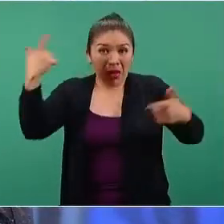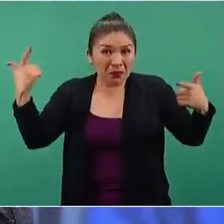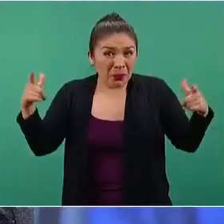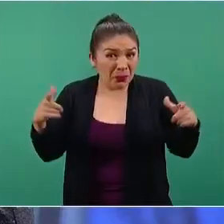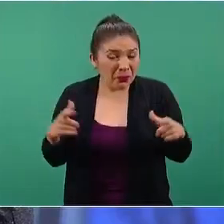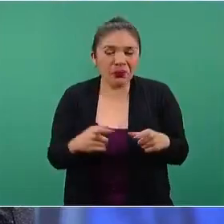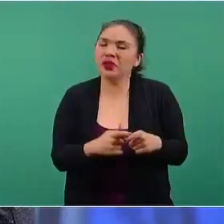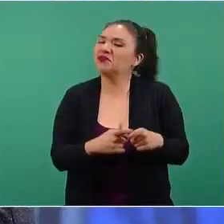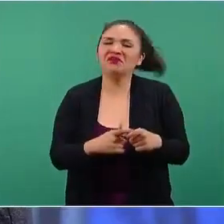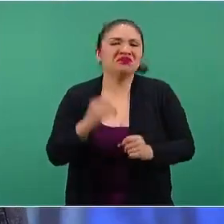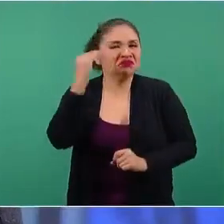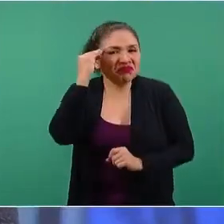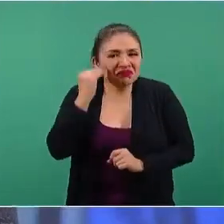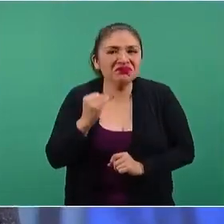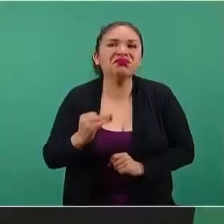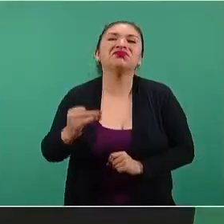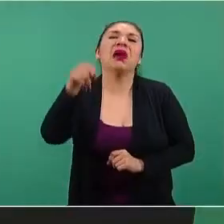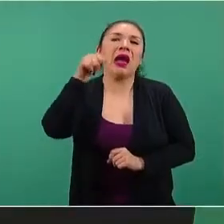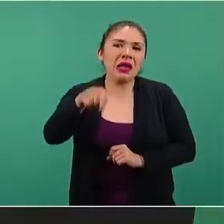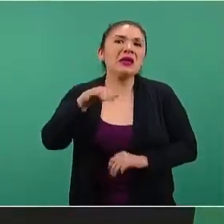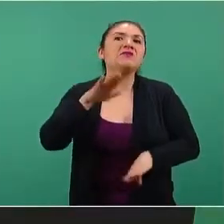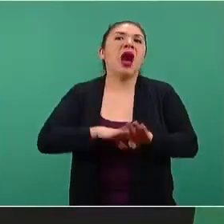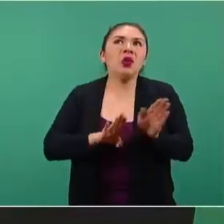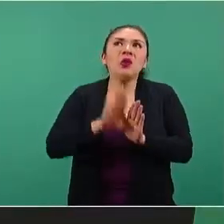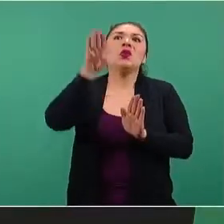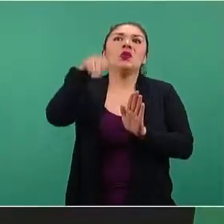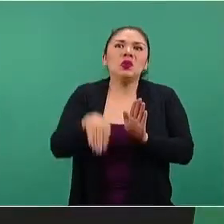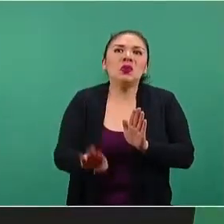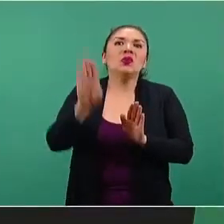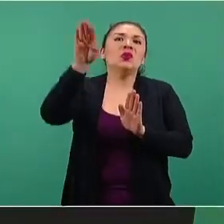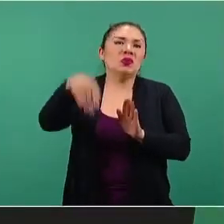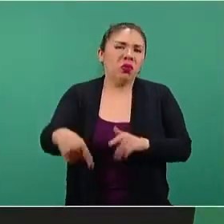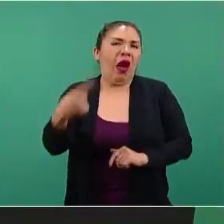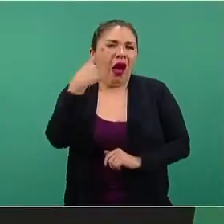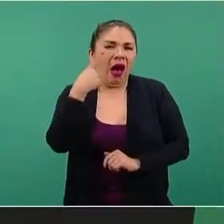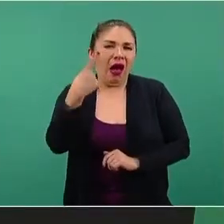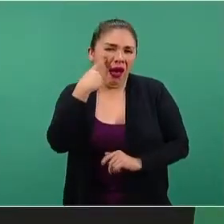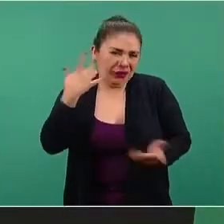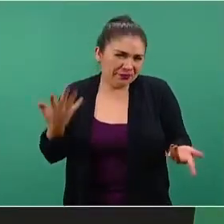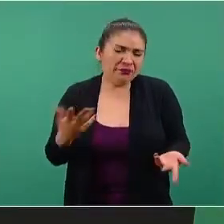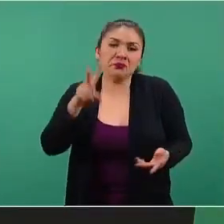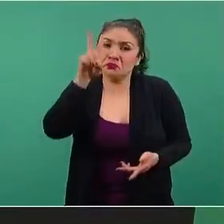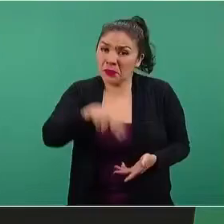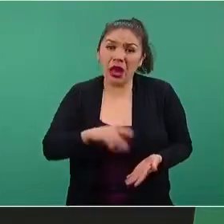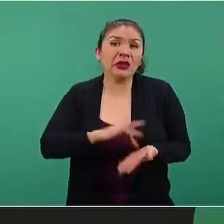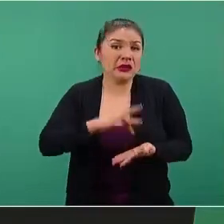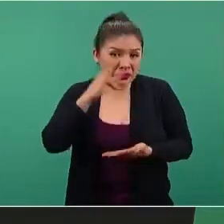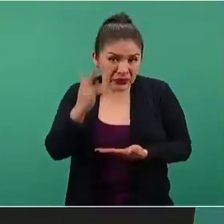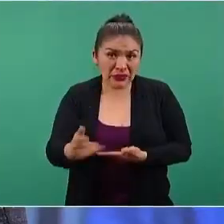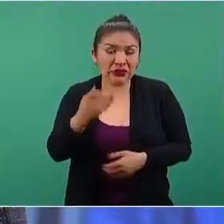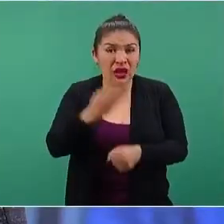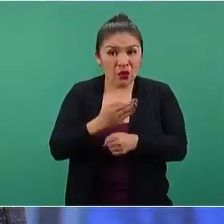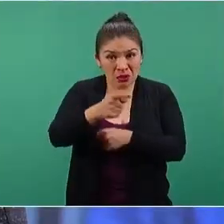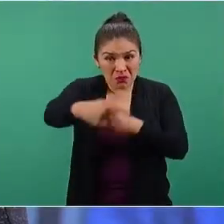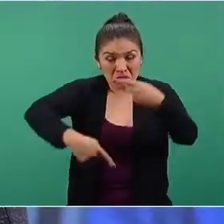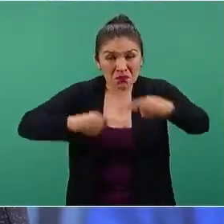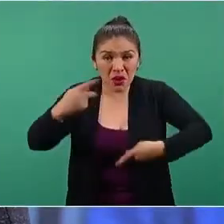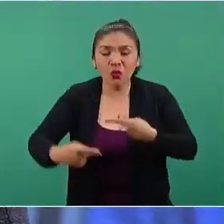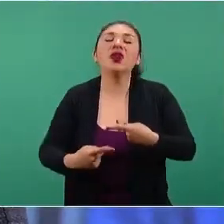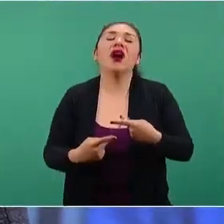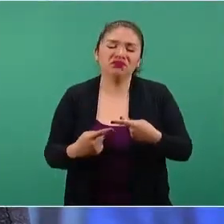y regularmente tienen picos mayores. Entonces, agradezco muchísimo la